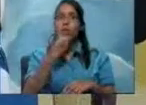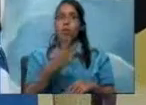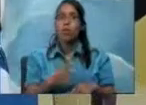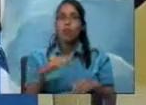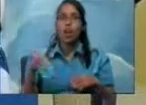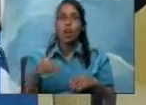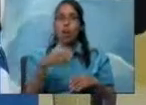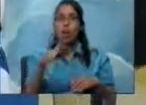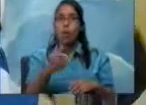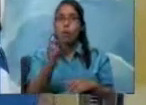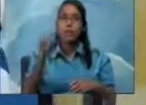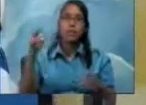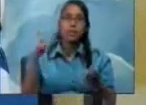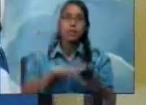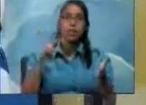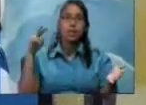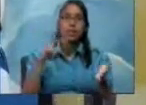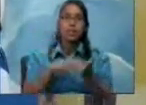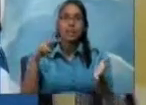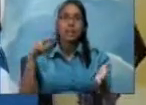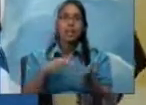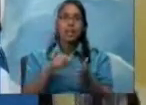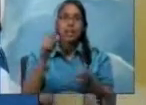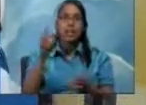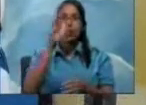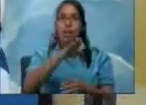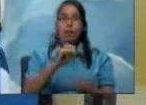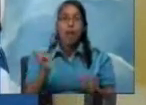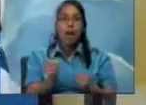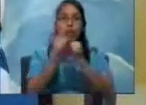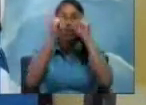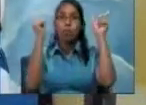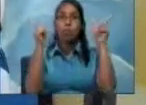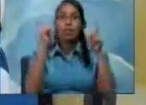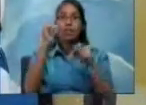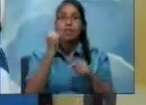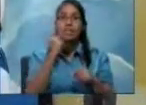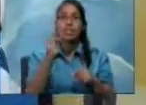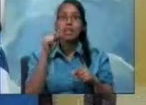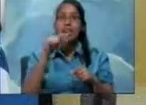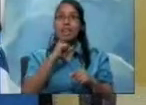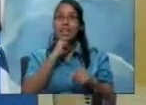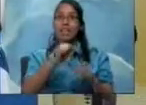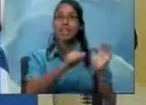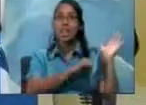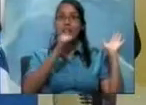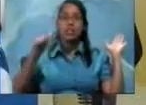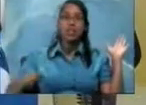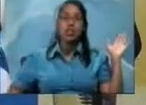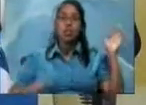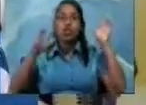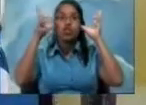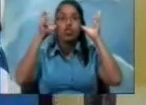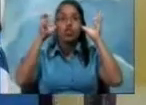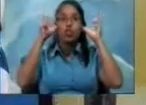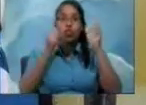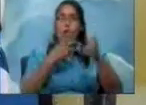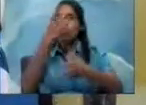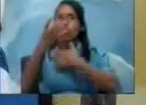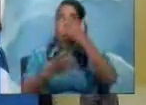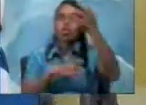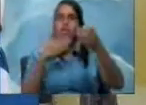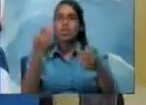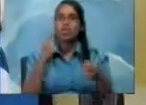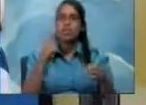peces brincaban saltaban ellos estaban asombrados y decían Este es el señor se oyó un grito en la Barca que